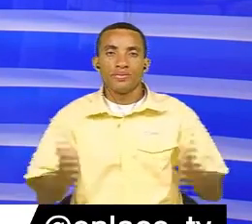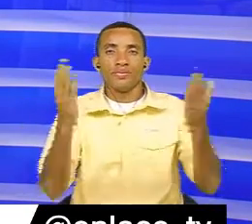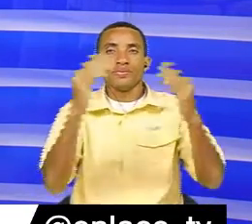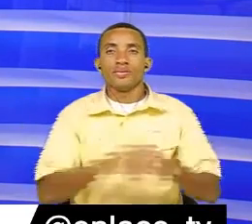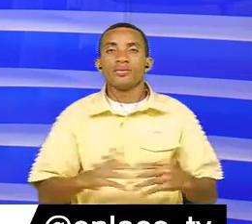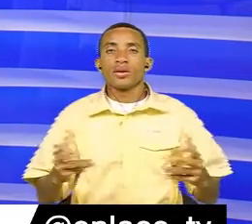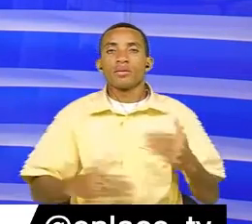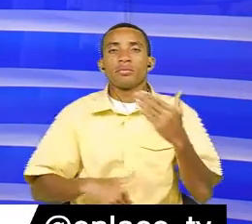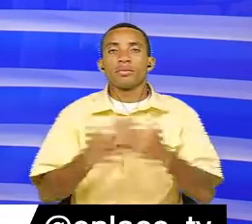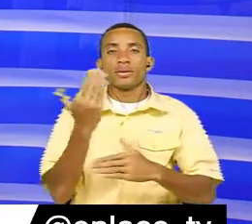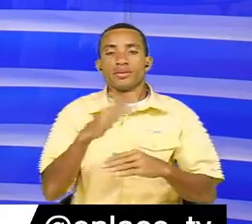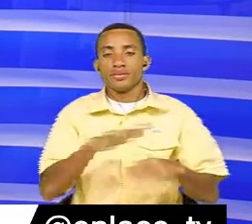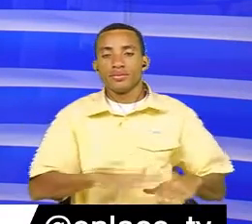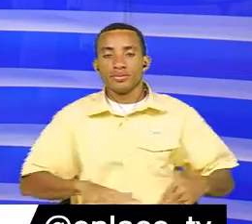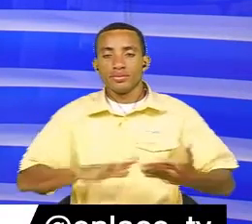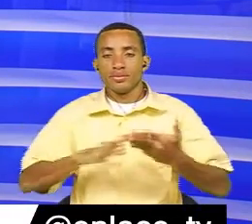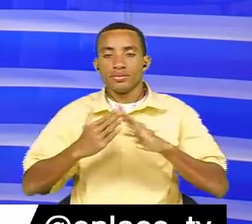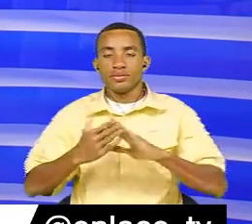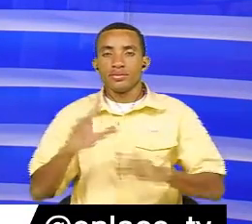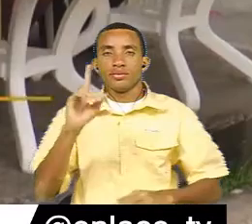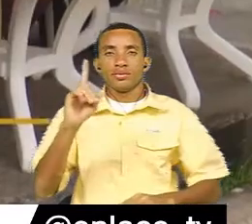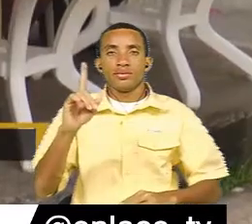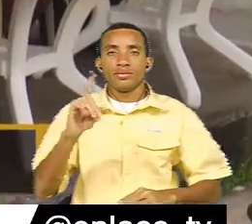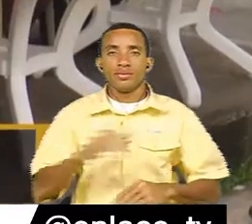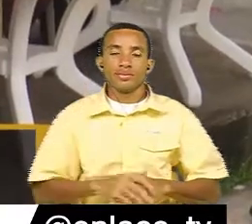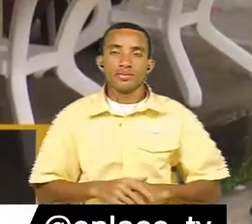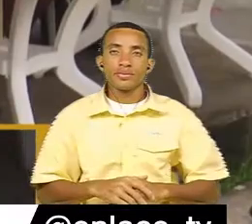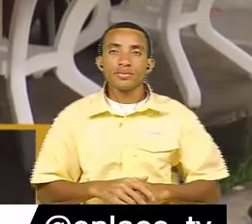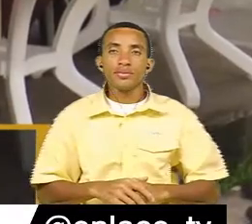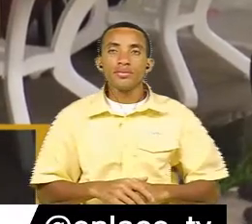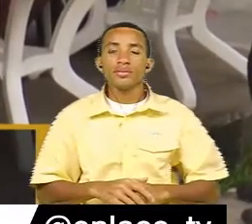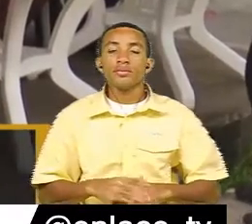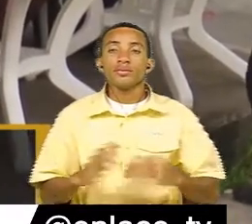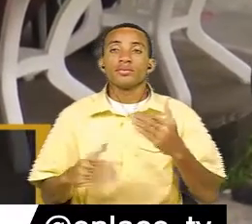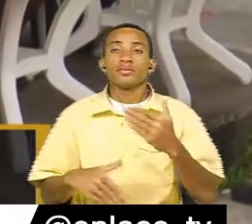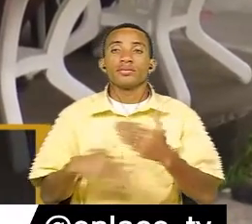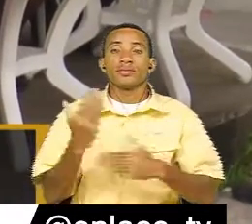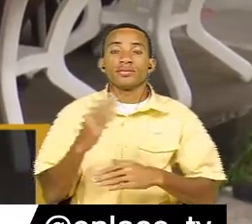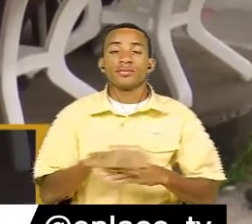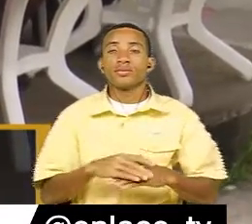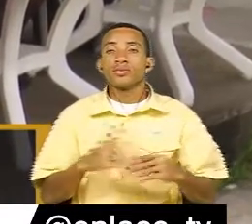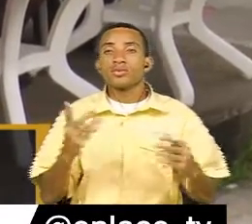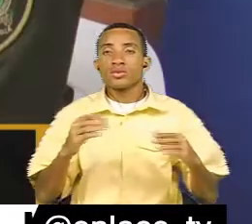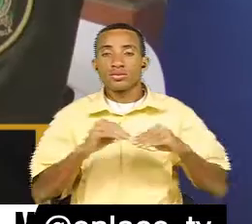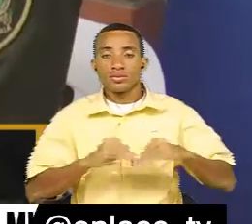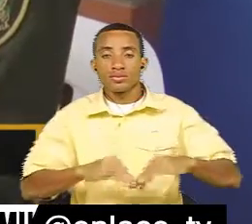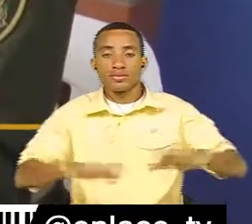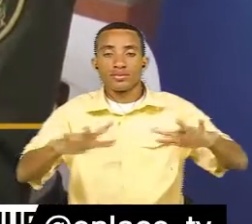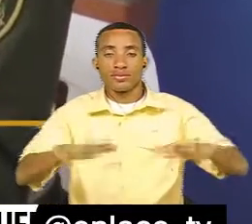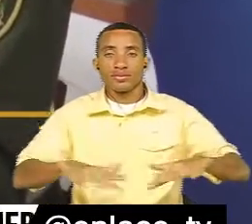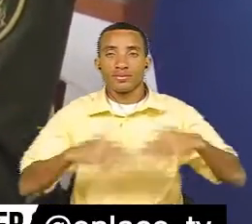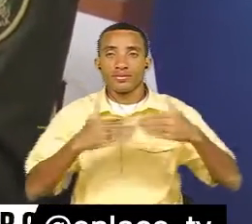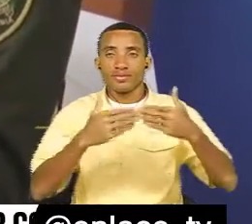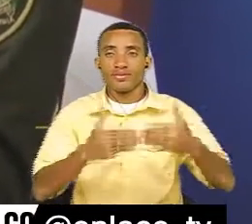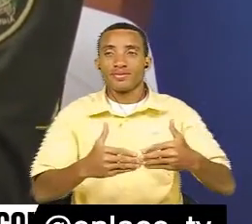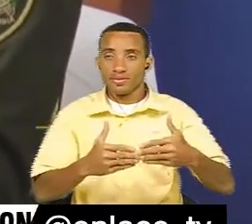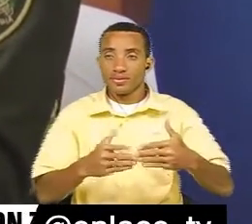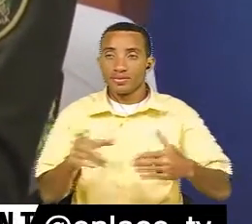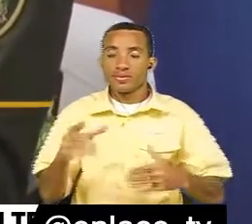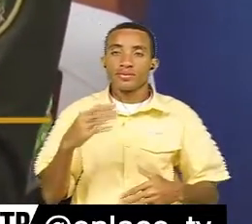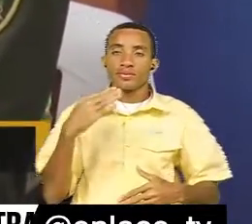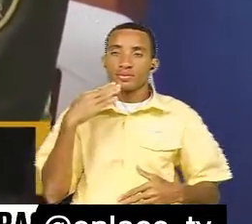Comuna 1 de Barranca Bermeja. La iniciativa comenzó en el sector del Muelle de Barranca Bermeja. Más de una decena de niños y niñas